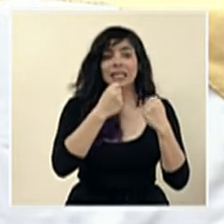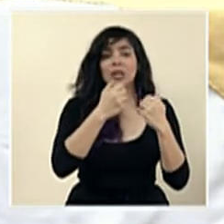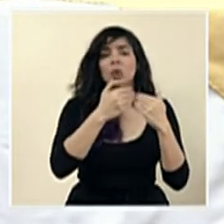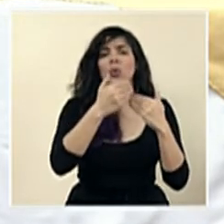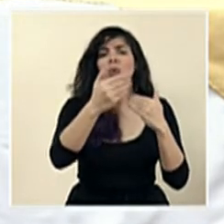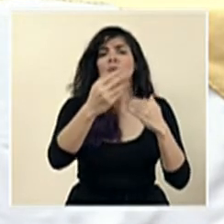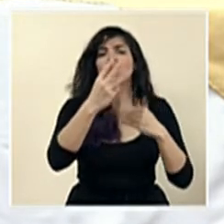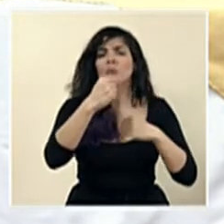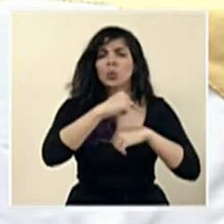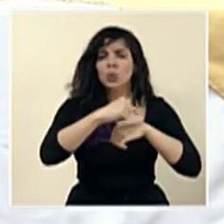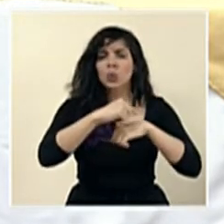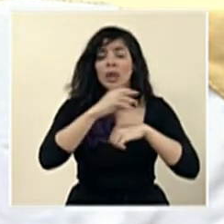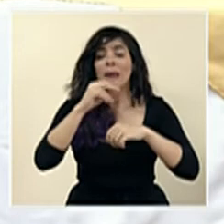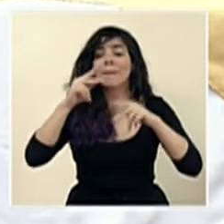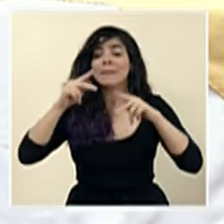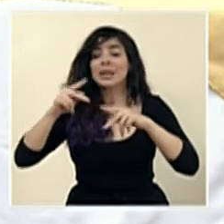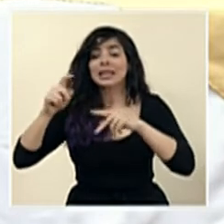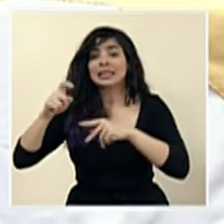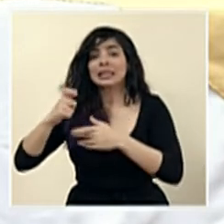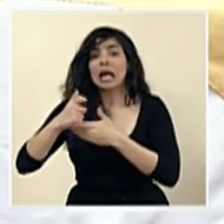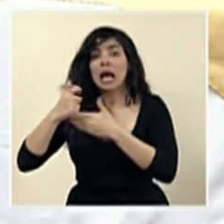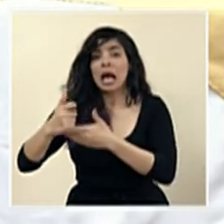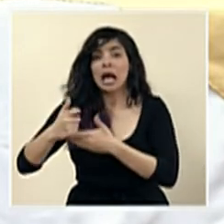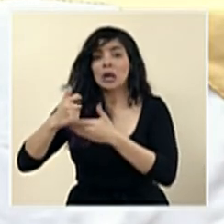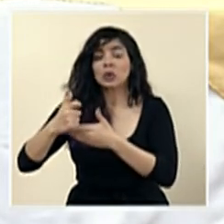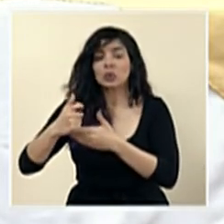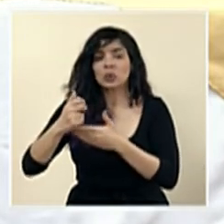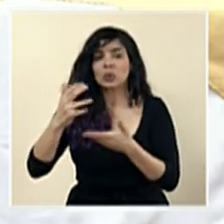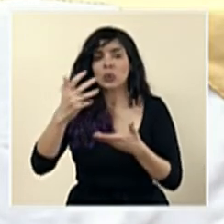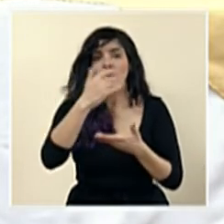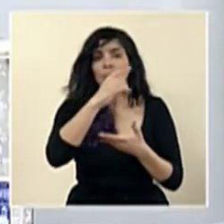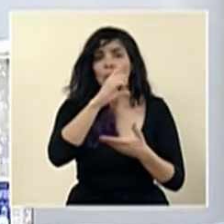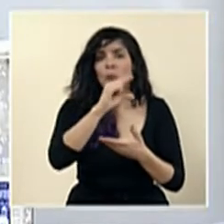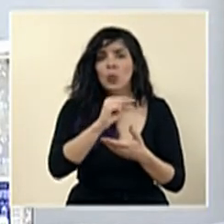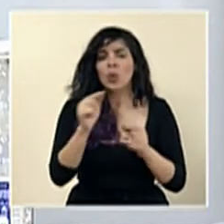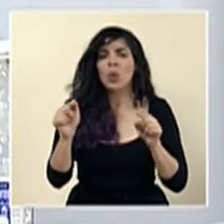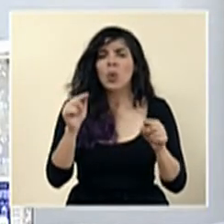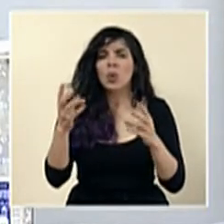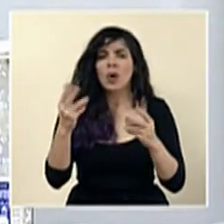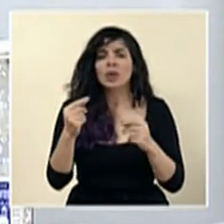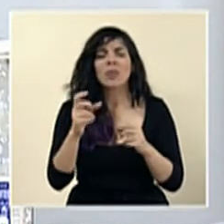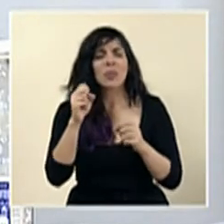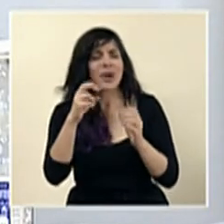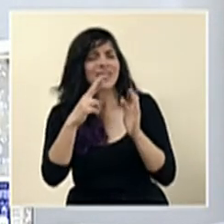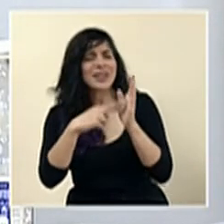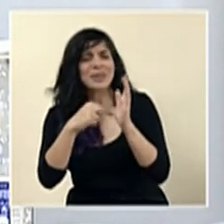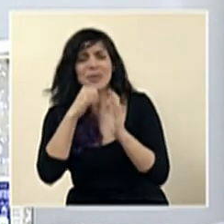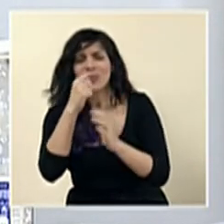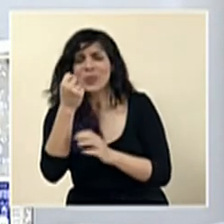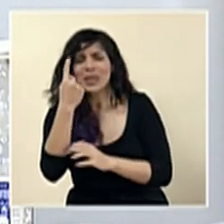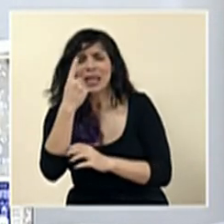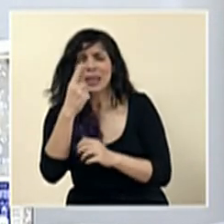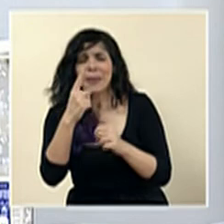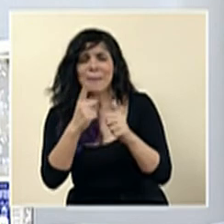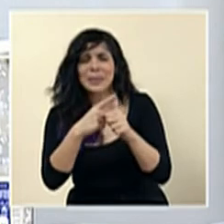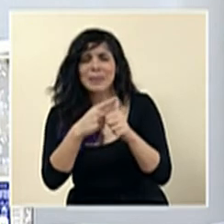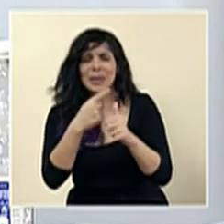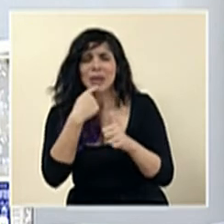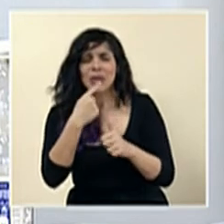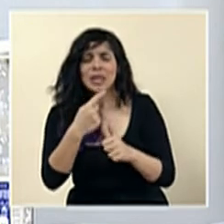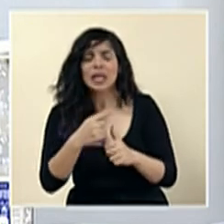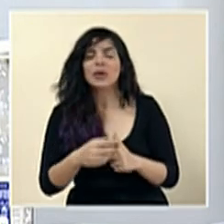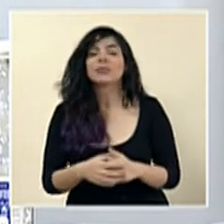lo tanto que las personas requerirán ayuda y que la recaudación se mantendrá baja? A ver, ¿podría repetir? Porque no le pesqué el primer número, doña